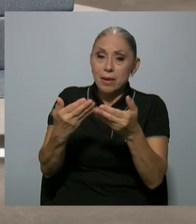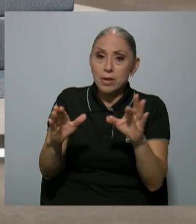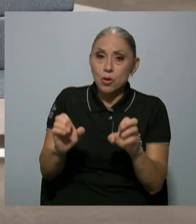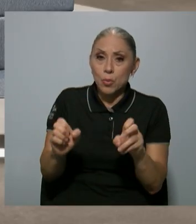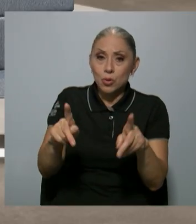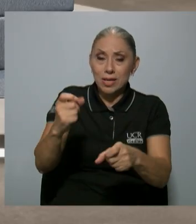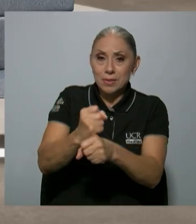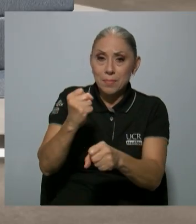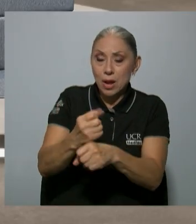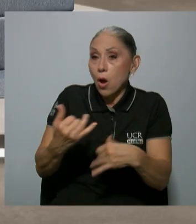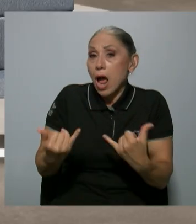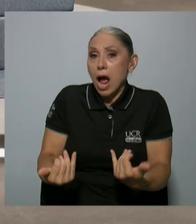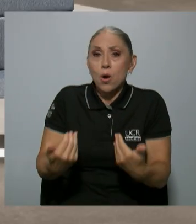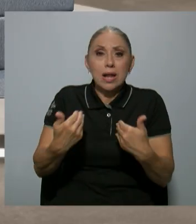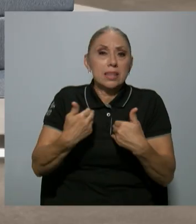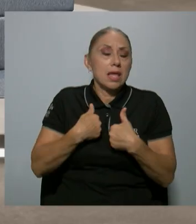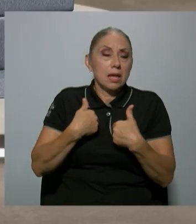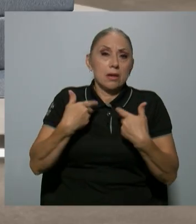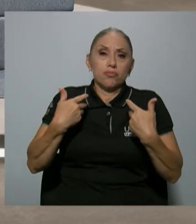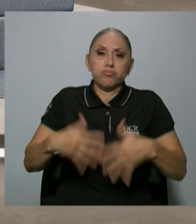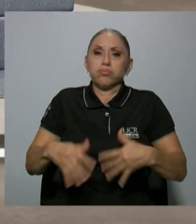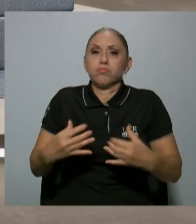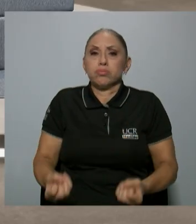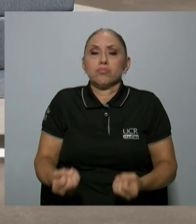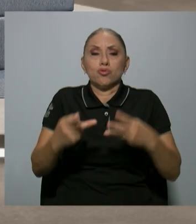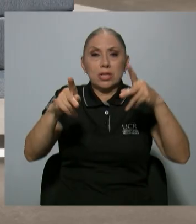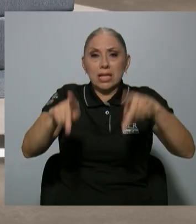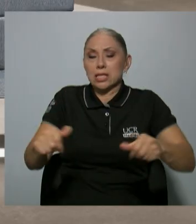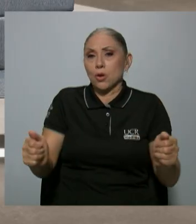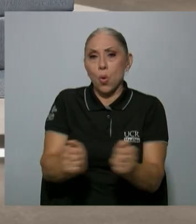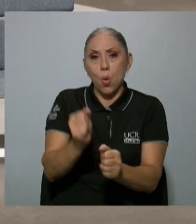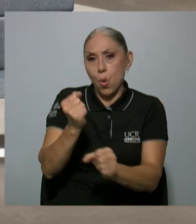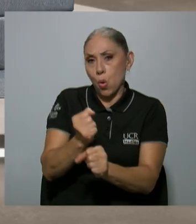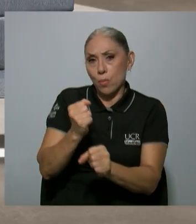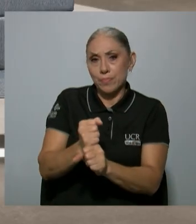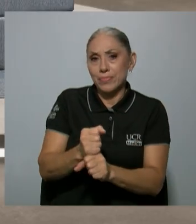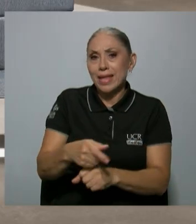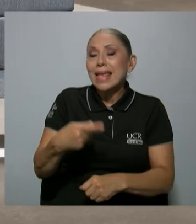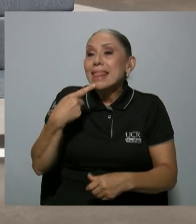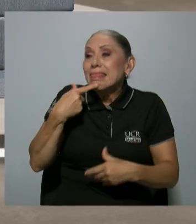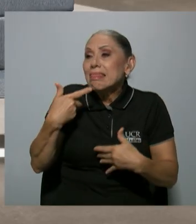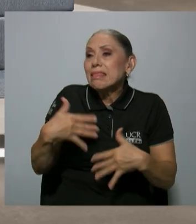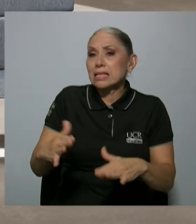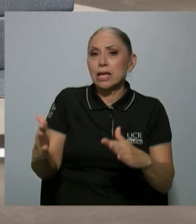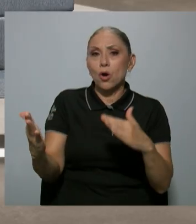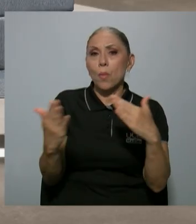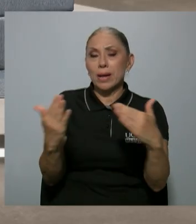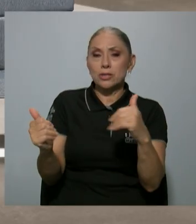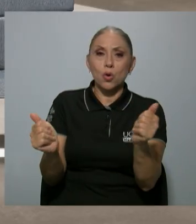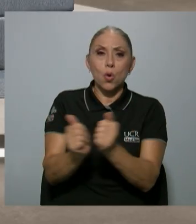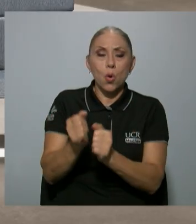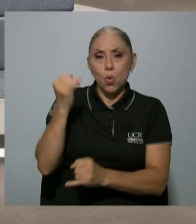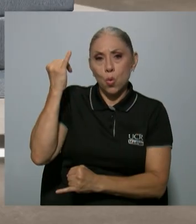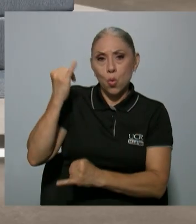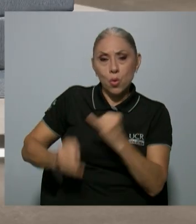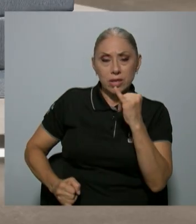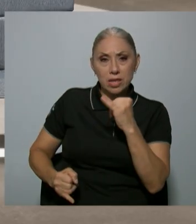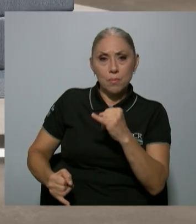de empleabilidad de España, dicen en comparación con tal vez el último periodo de José María